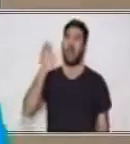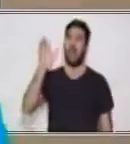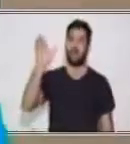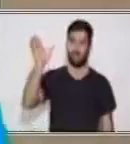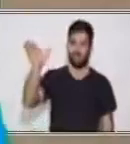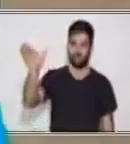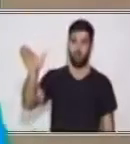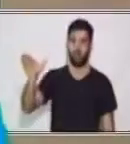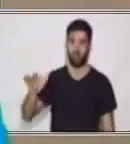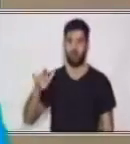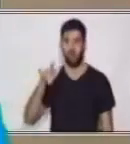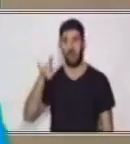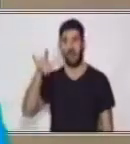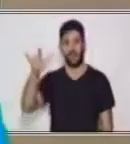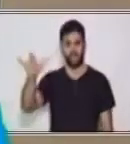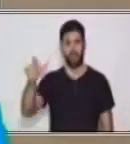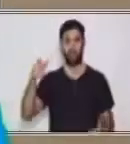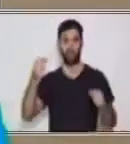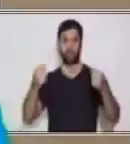poder conducir este tipo de